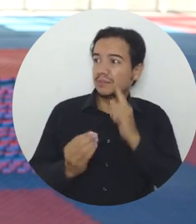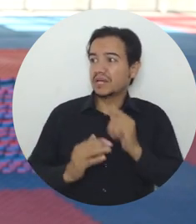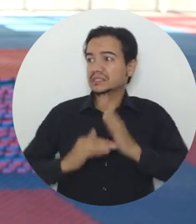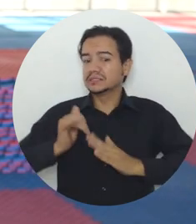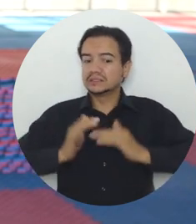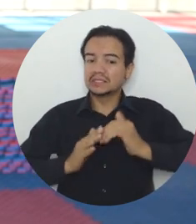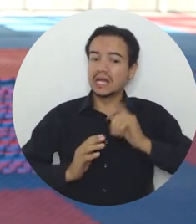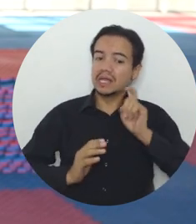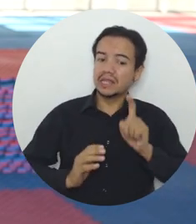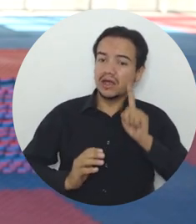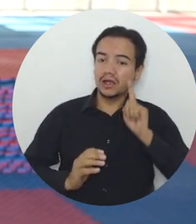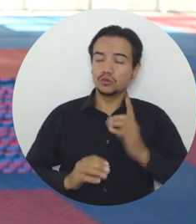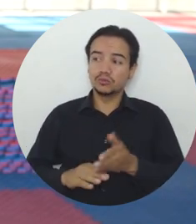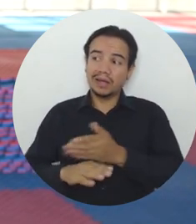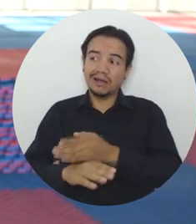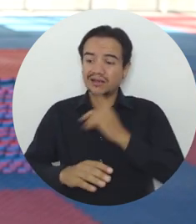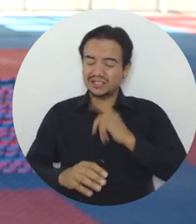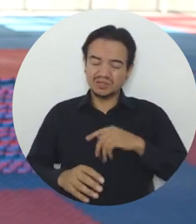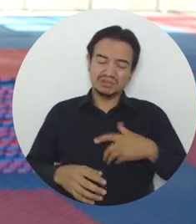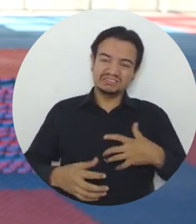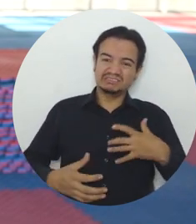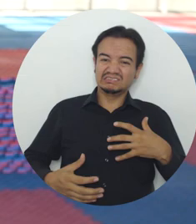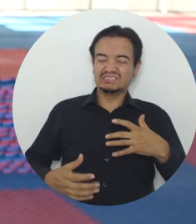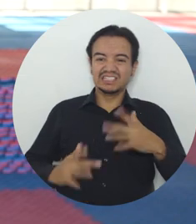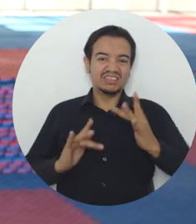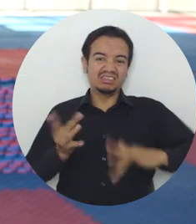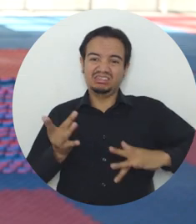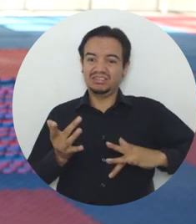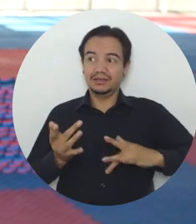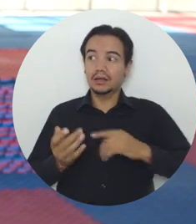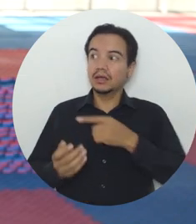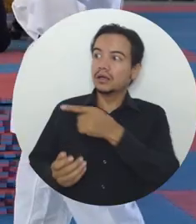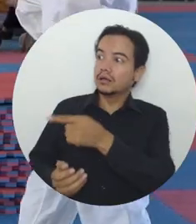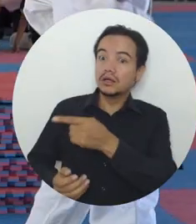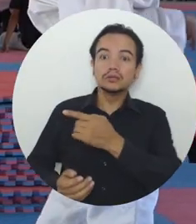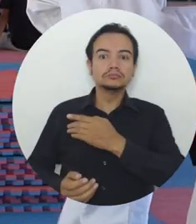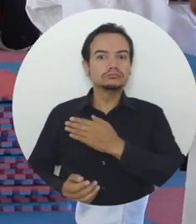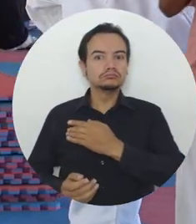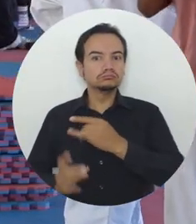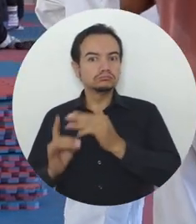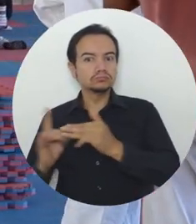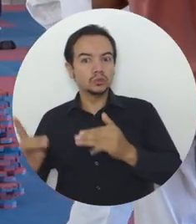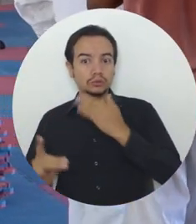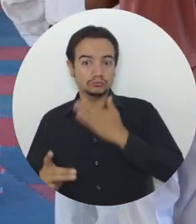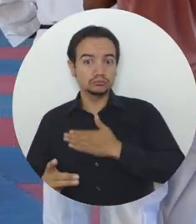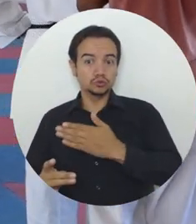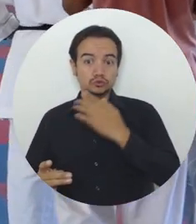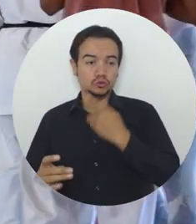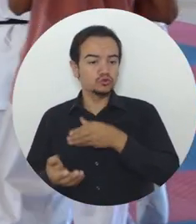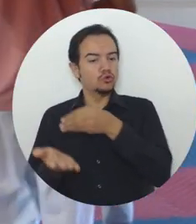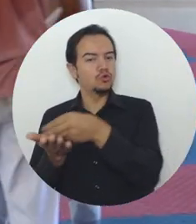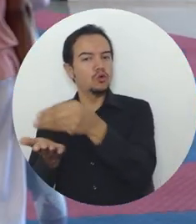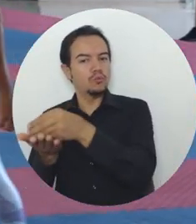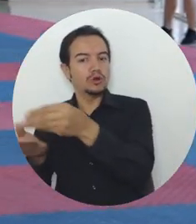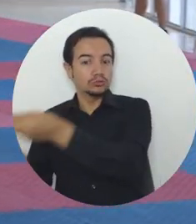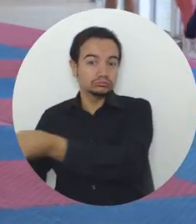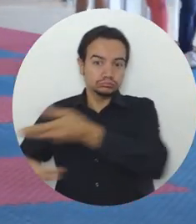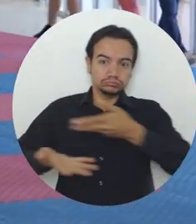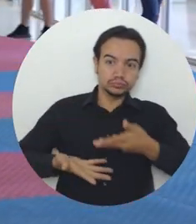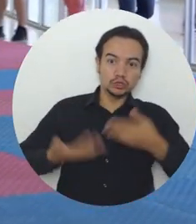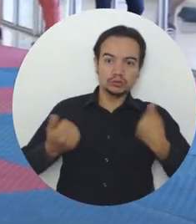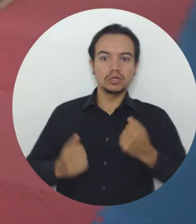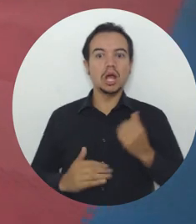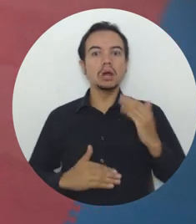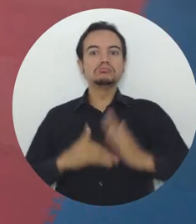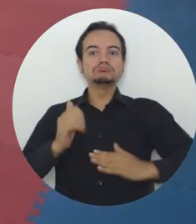estar cómodos, porque las implementaciones que teníamos no estaban muy bien y la universidad compró implementación para poder ir de